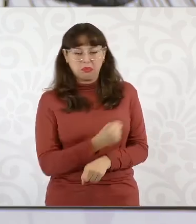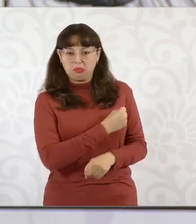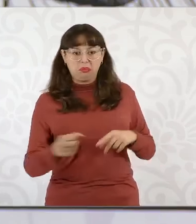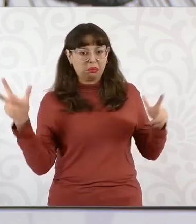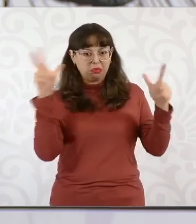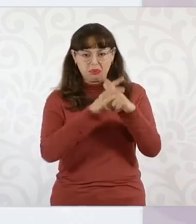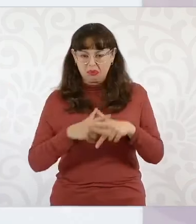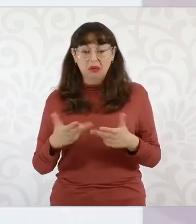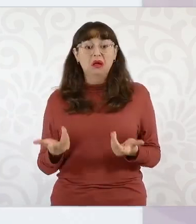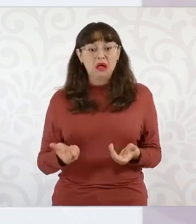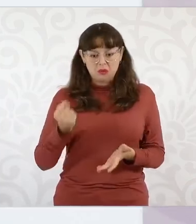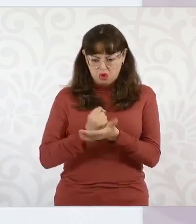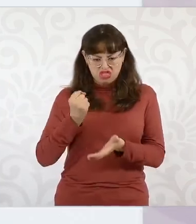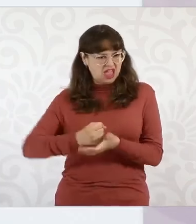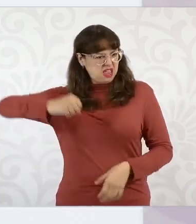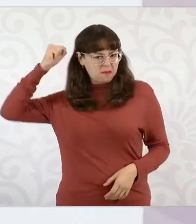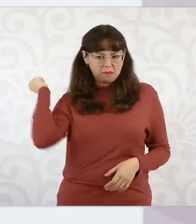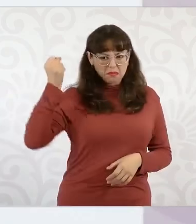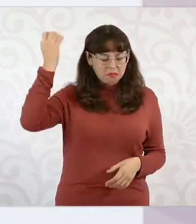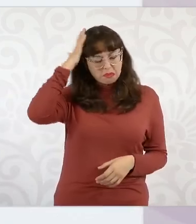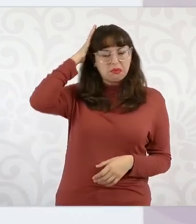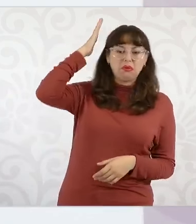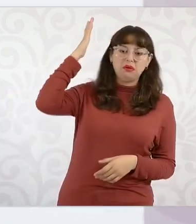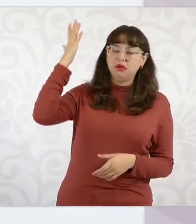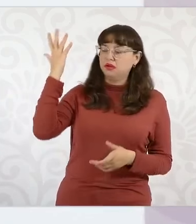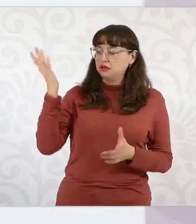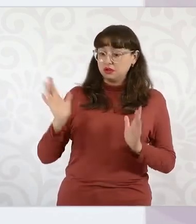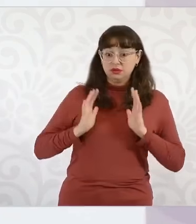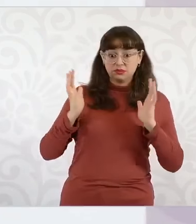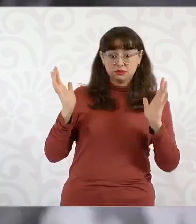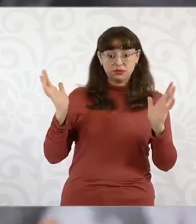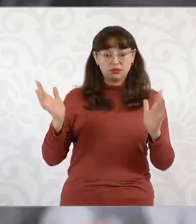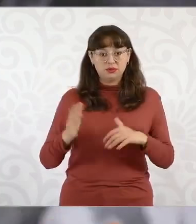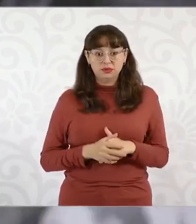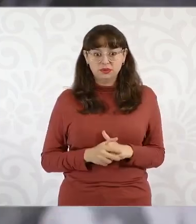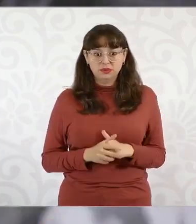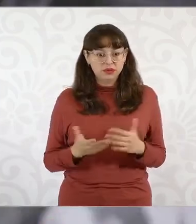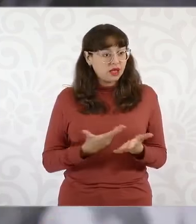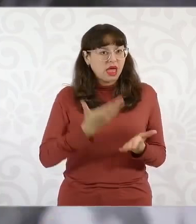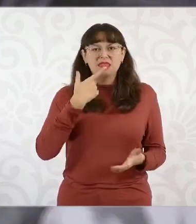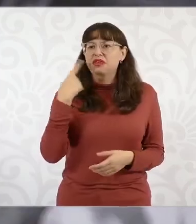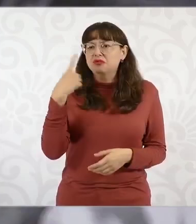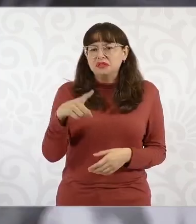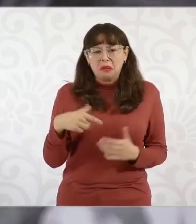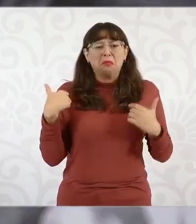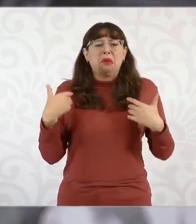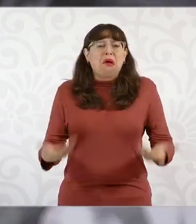Le rompieron una botella en la cabeza. Entonces no ibas a denunciarlo porque no pasaba nada.